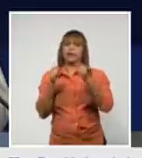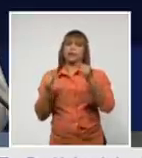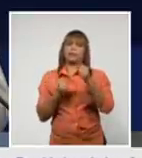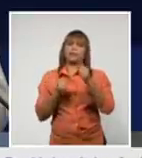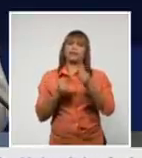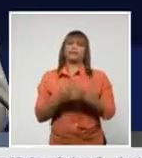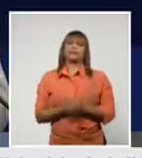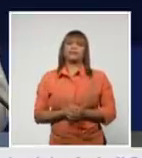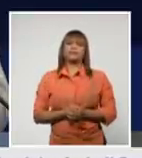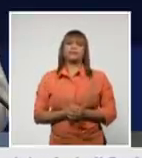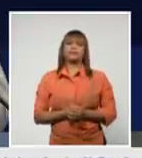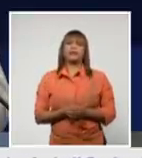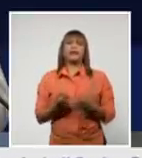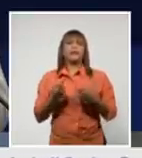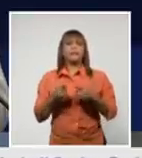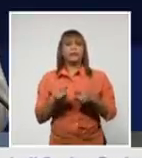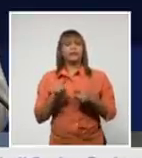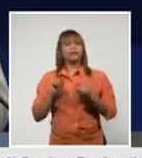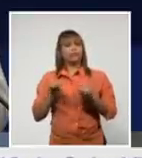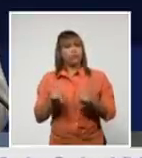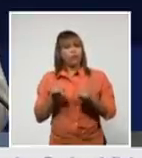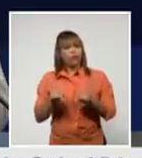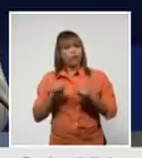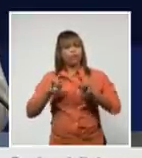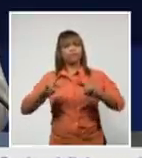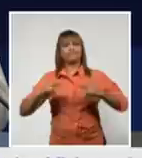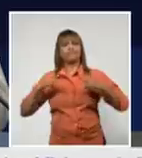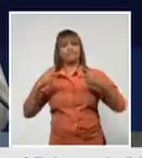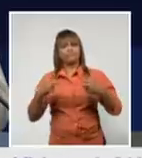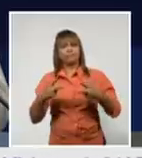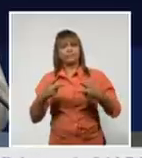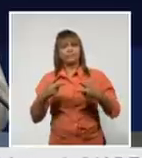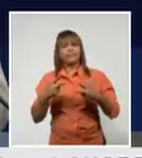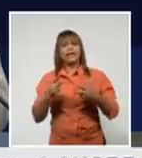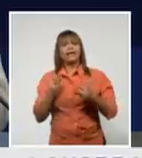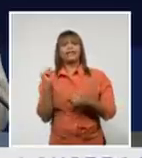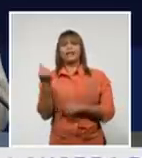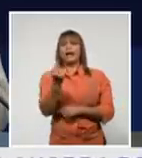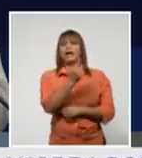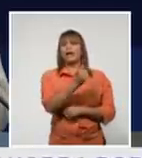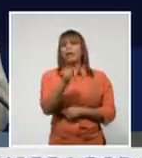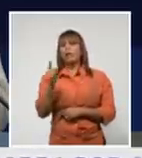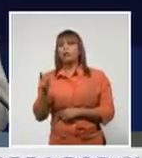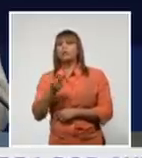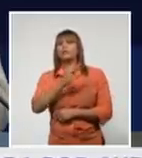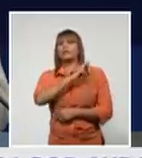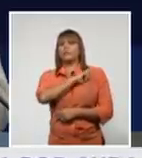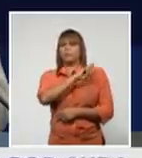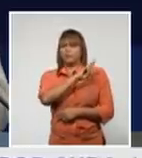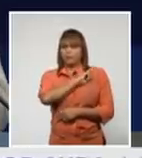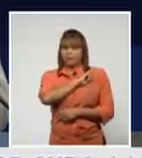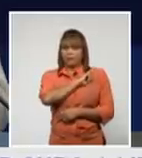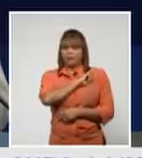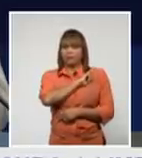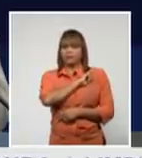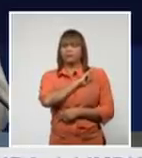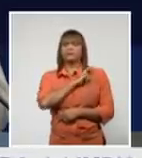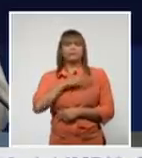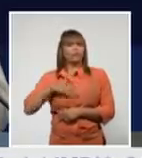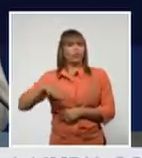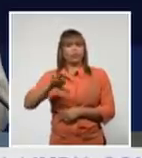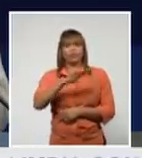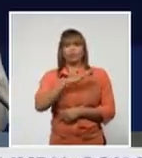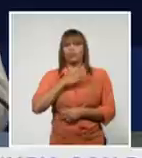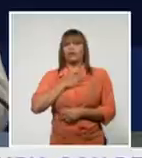ahora, insisto, hay una autorresponsabilidad que tenemos todas las personas con nuestra